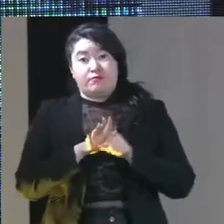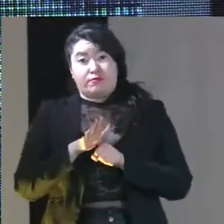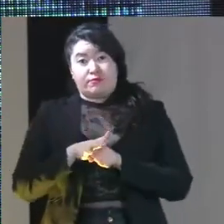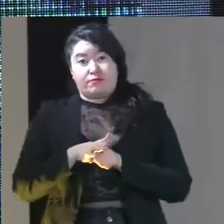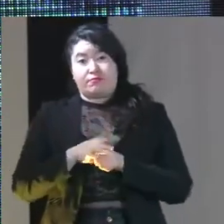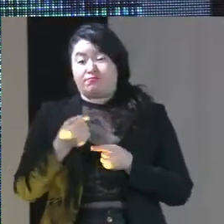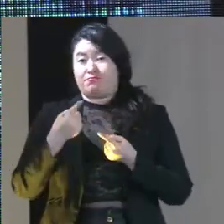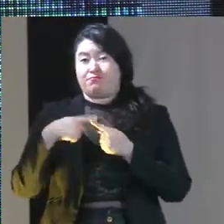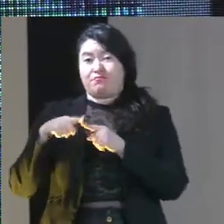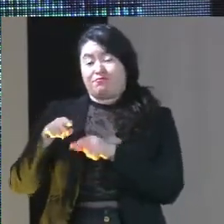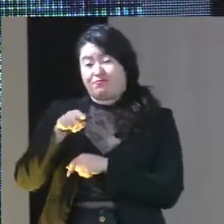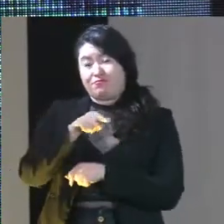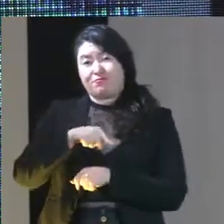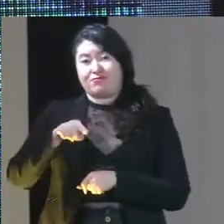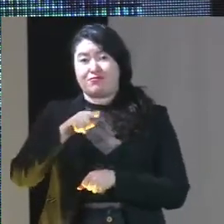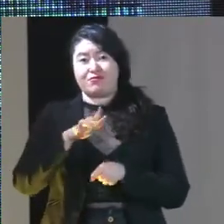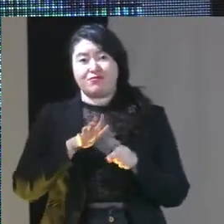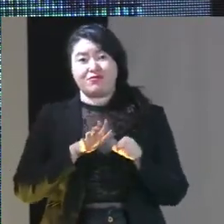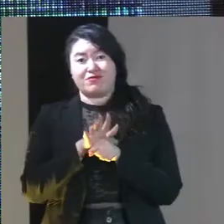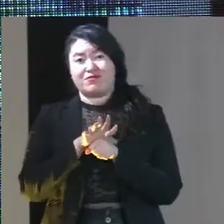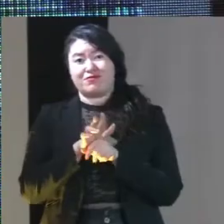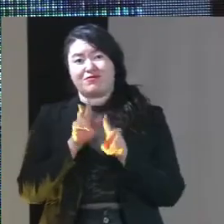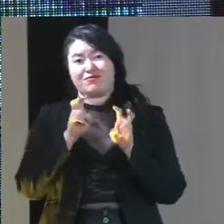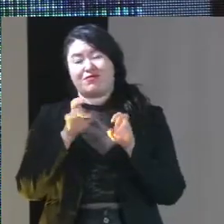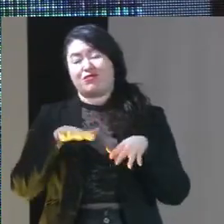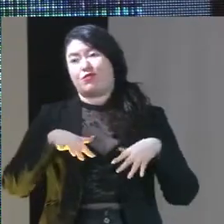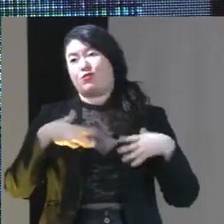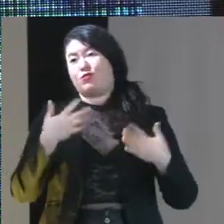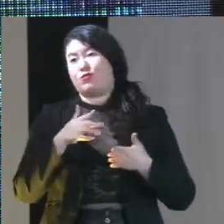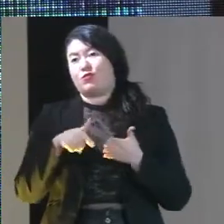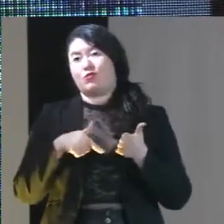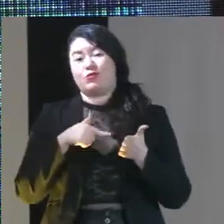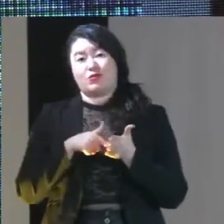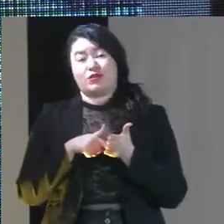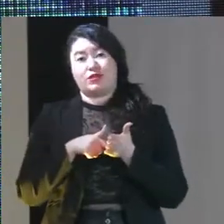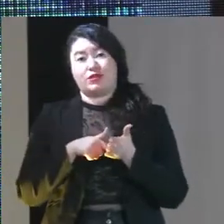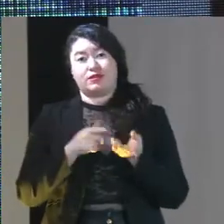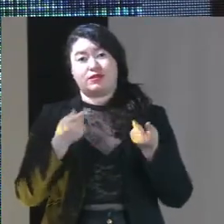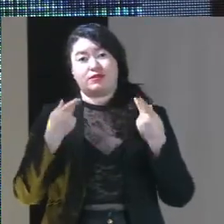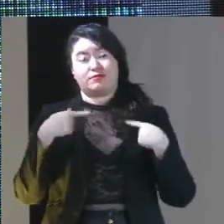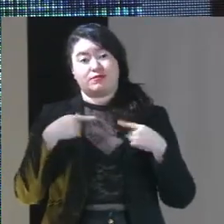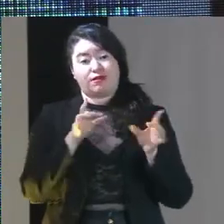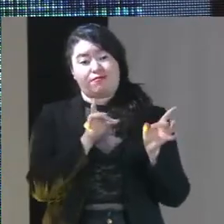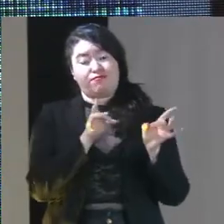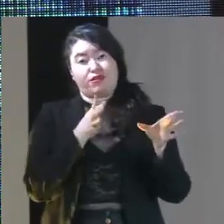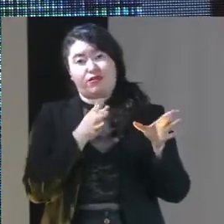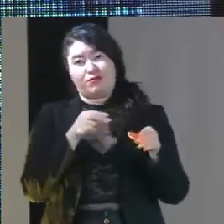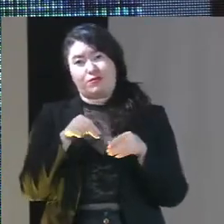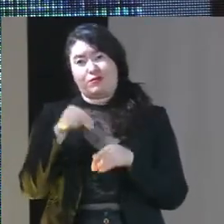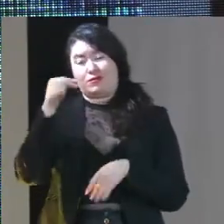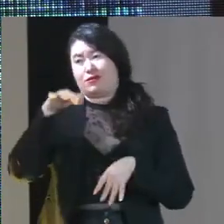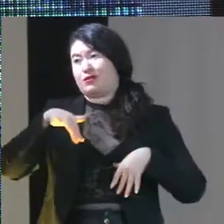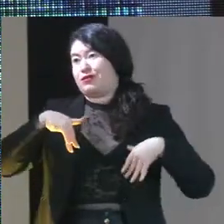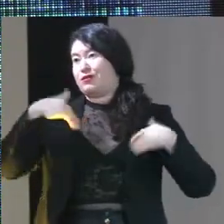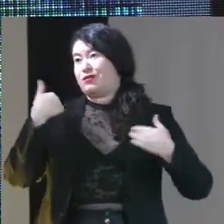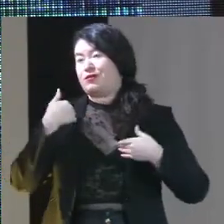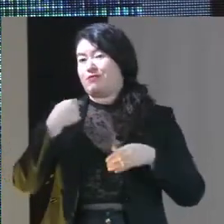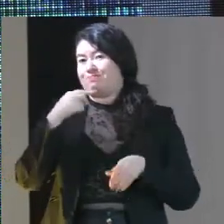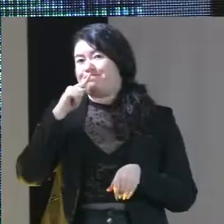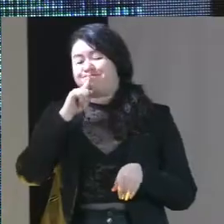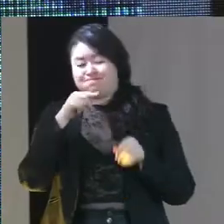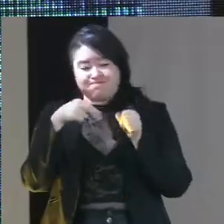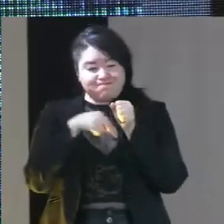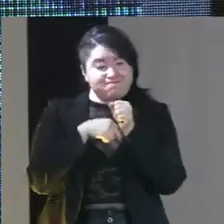y dispersos en un amplio e inhóspito territorio, los flechadores del norte eran anónimos y casi imposibles de